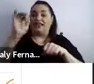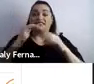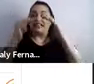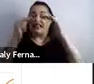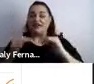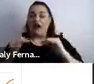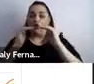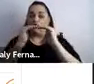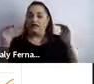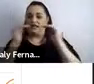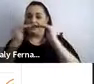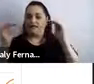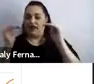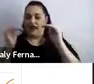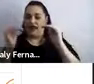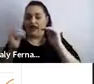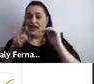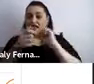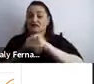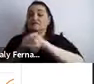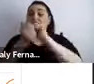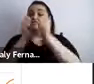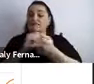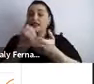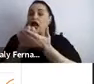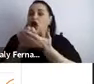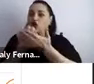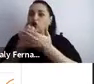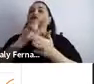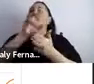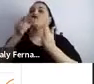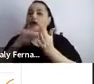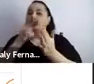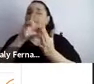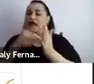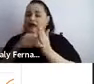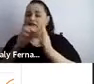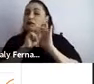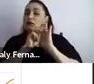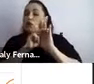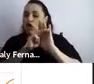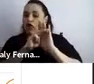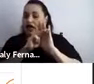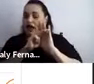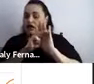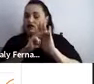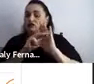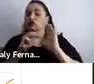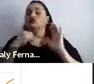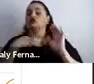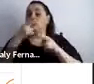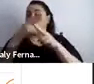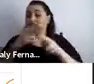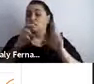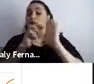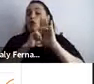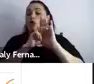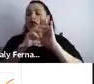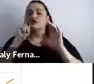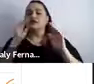les convertían en modelos económicamente replicables y no modelos, yo llamaría modelos